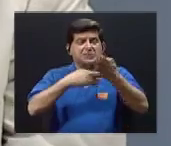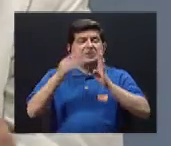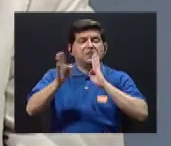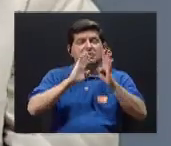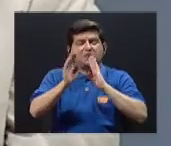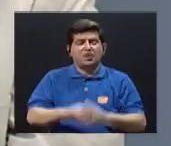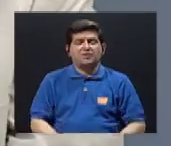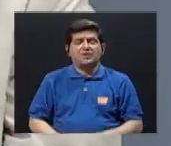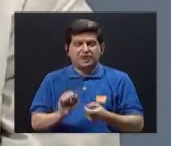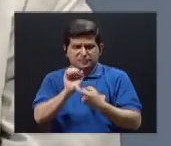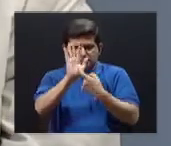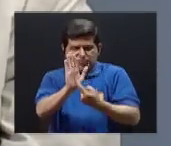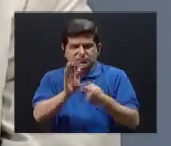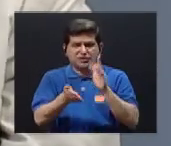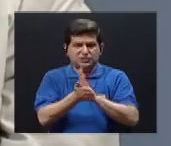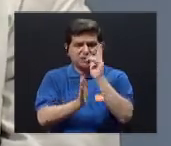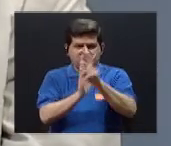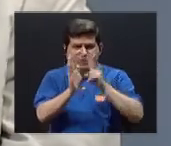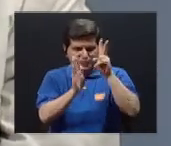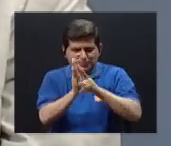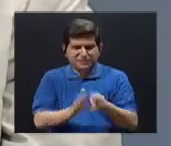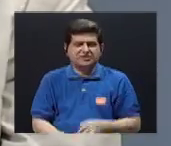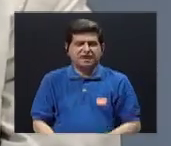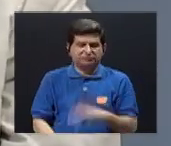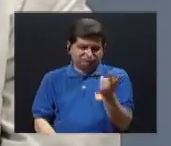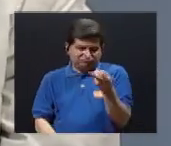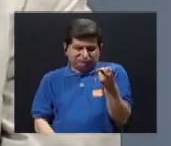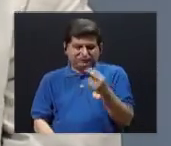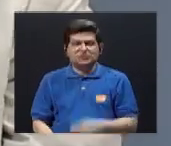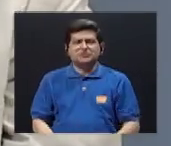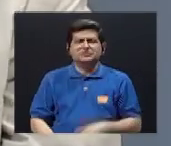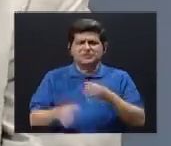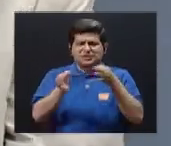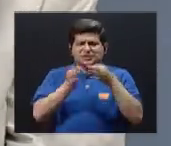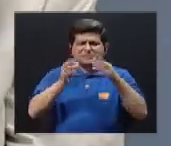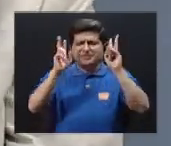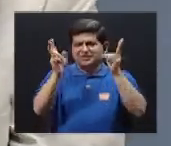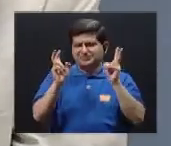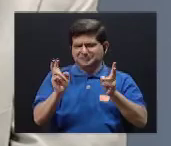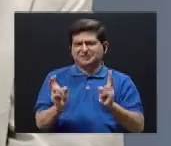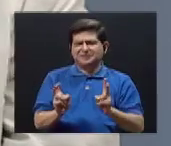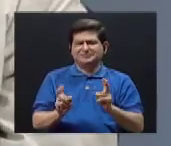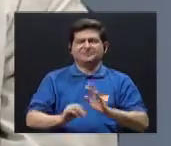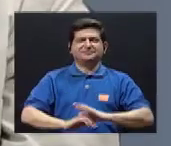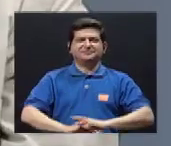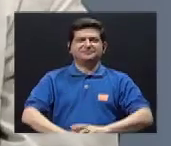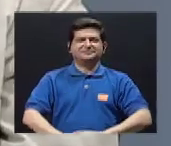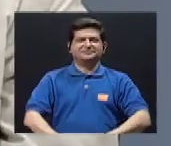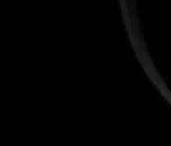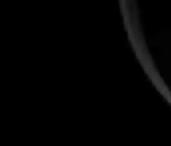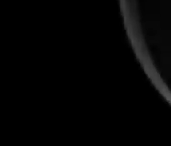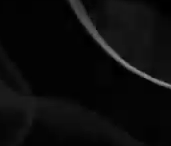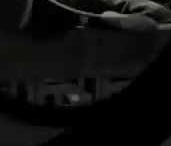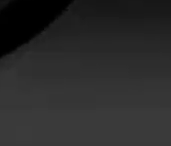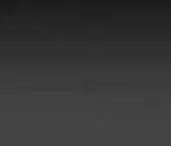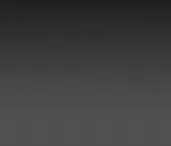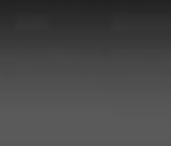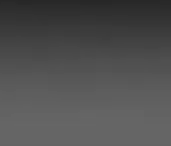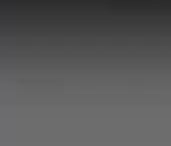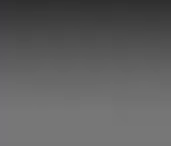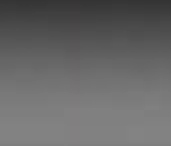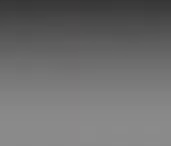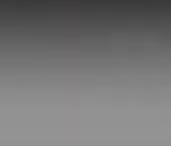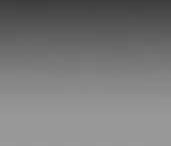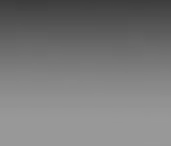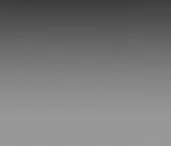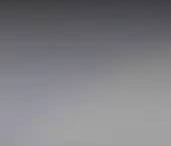Fernández, y conversamos luego de la proyección del documental con ellos ampliamente sobre el tema.